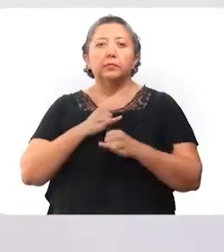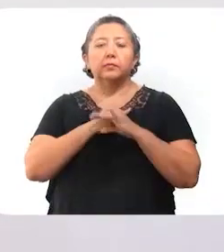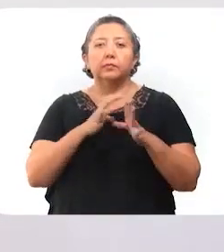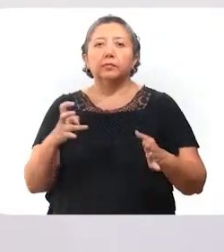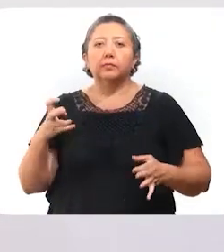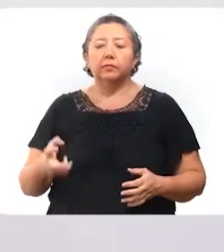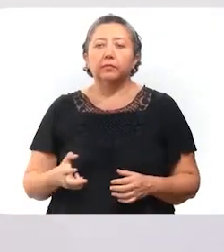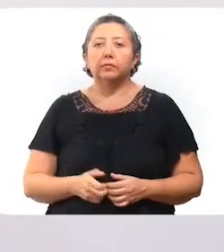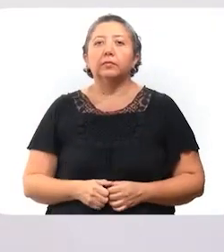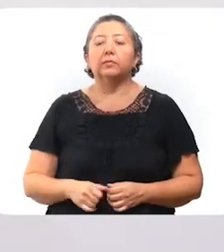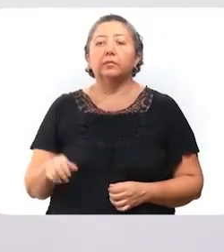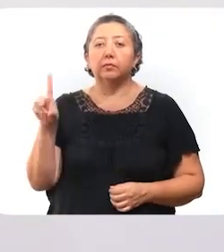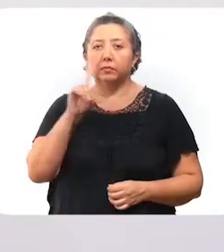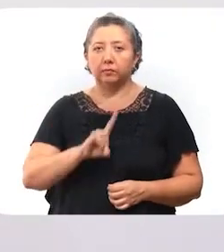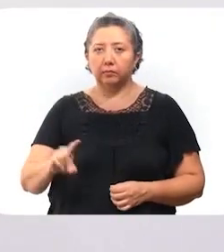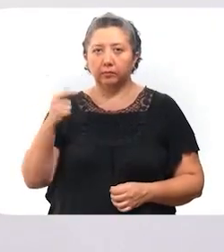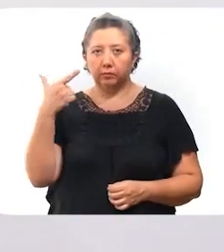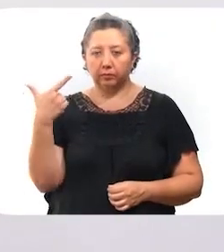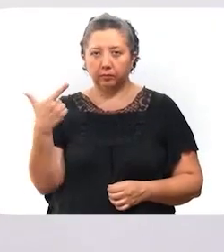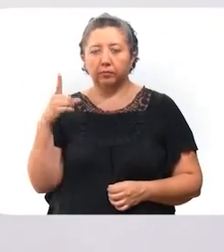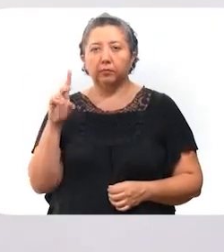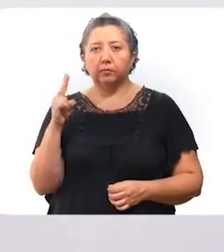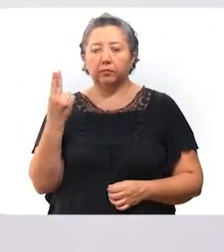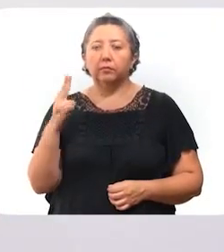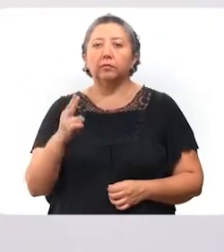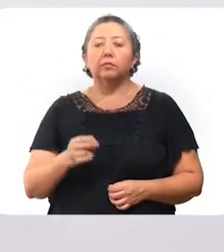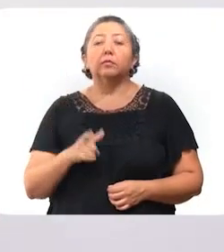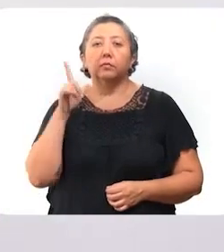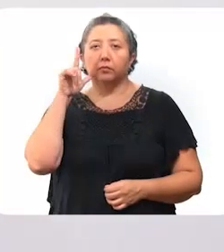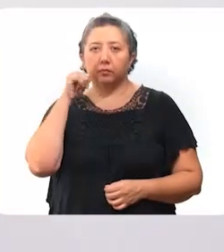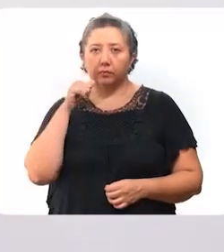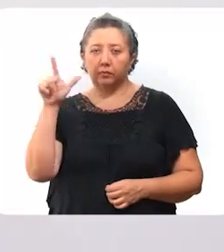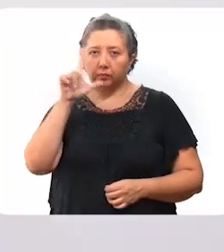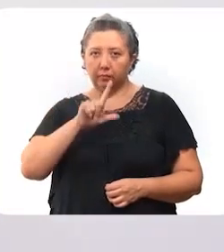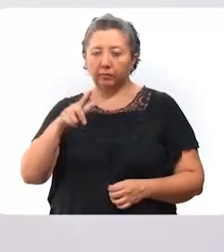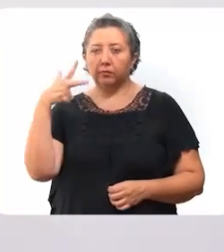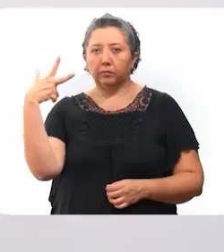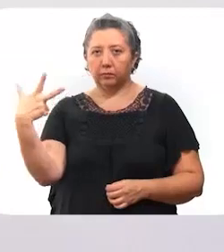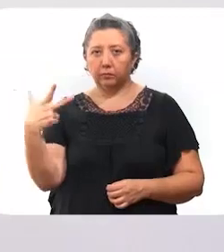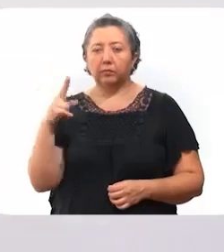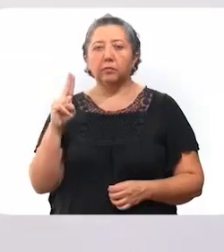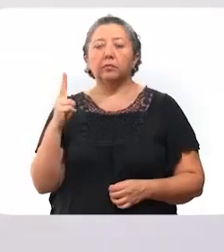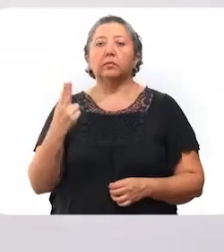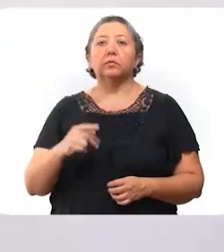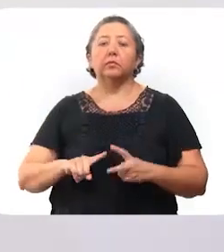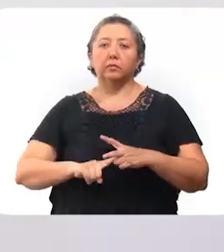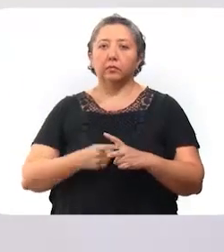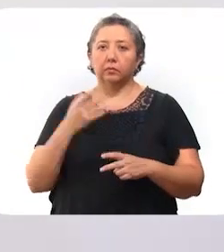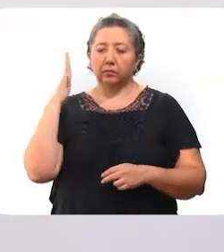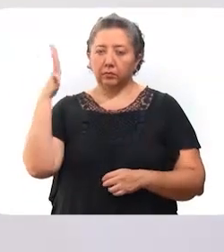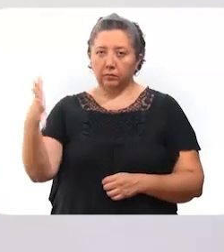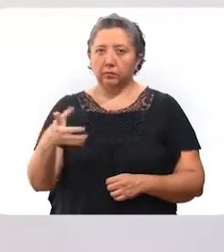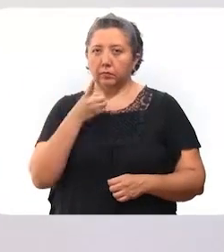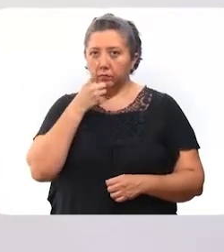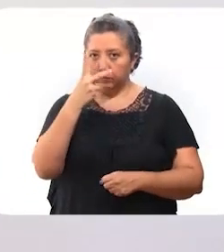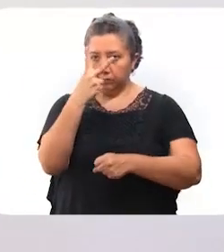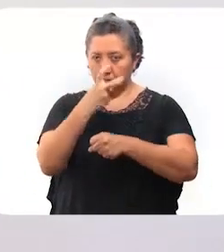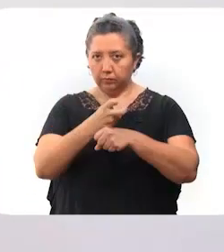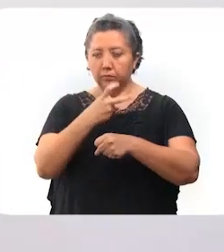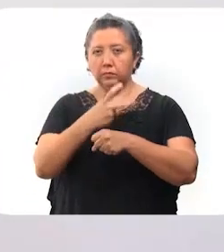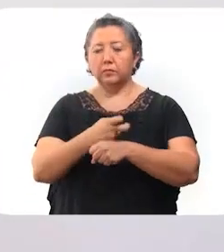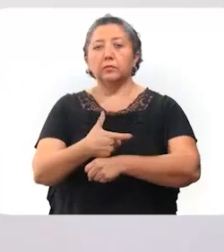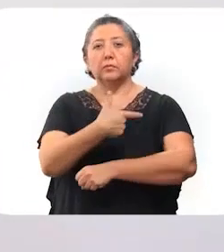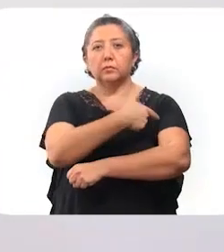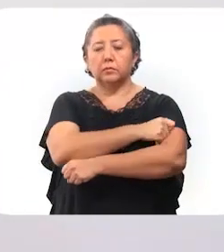es el parte médico de este domingo 7 de noviembre. Mañana, lunes 8 de noviembre, arrancará la aplicación de la